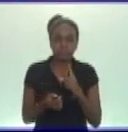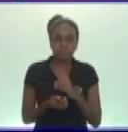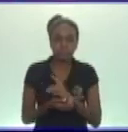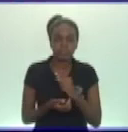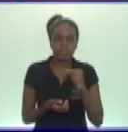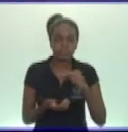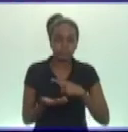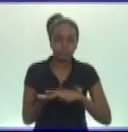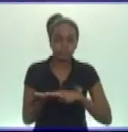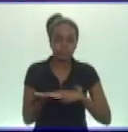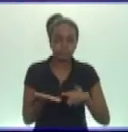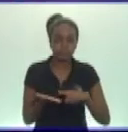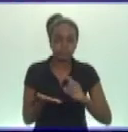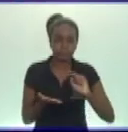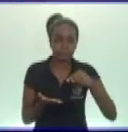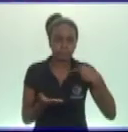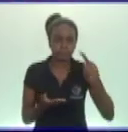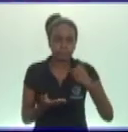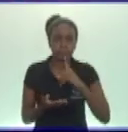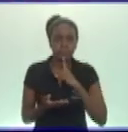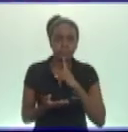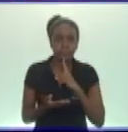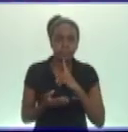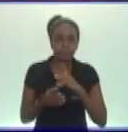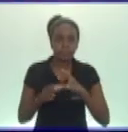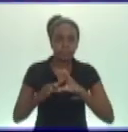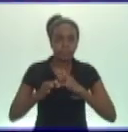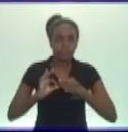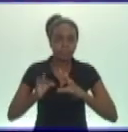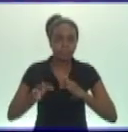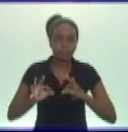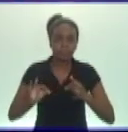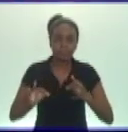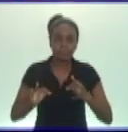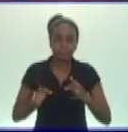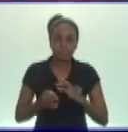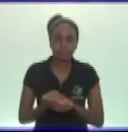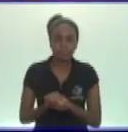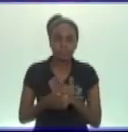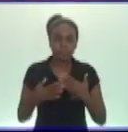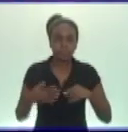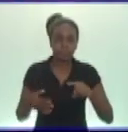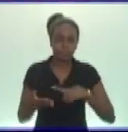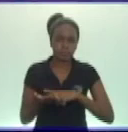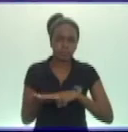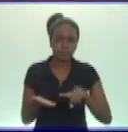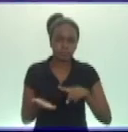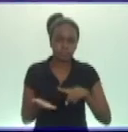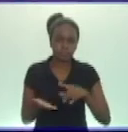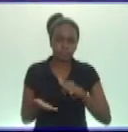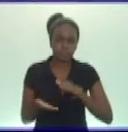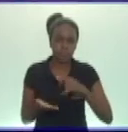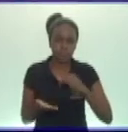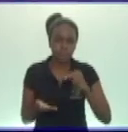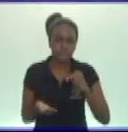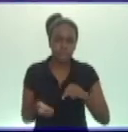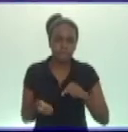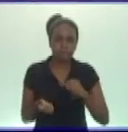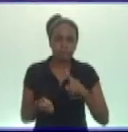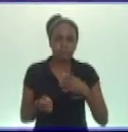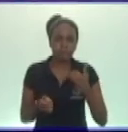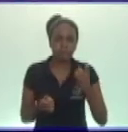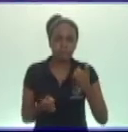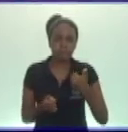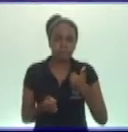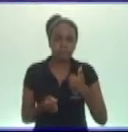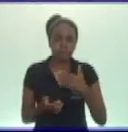una sistematización en contenidos gramaticales el próximo viernes. Espero que esta semana, al igual que esta, la hayan pasado muy bien,